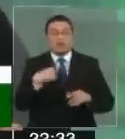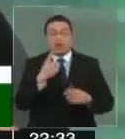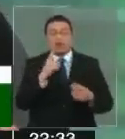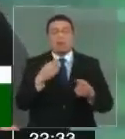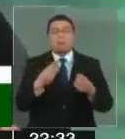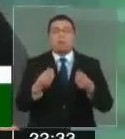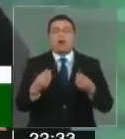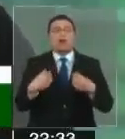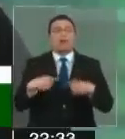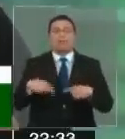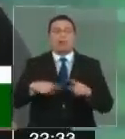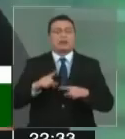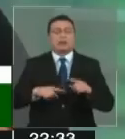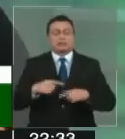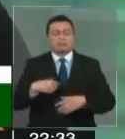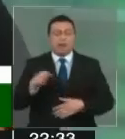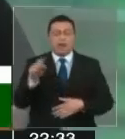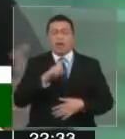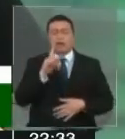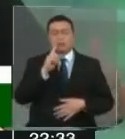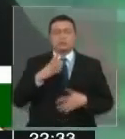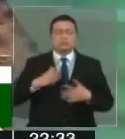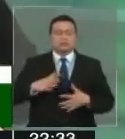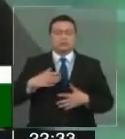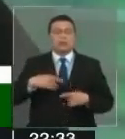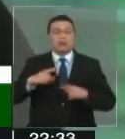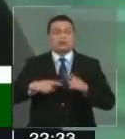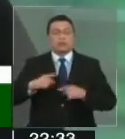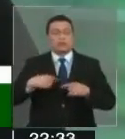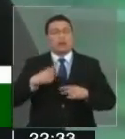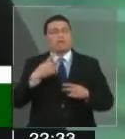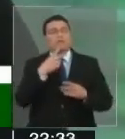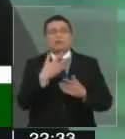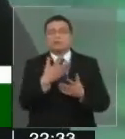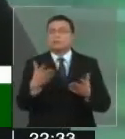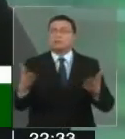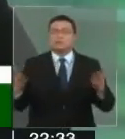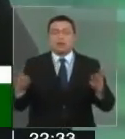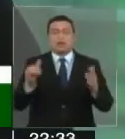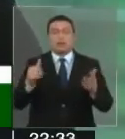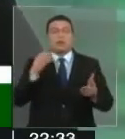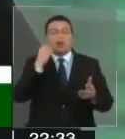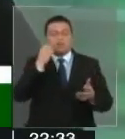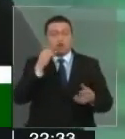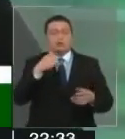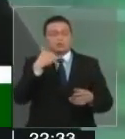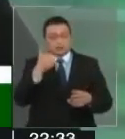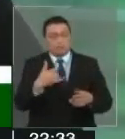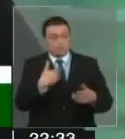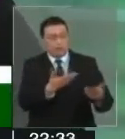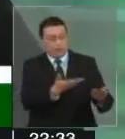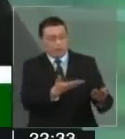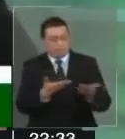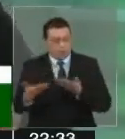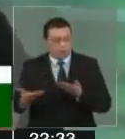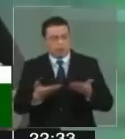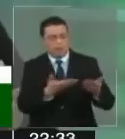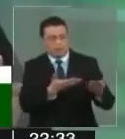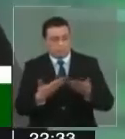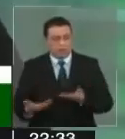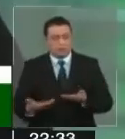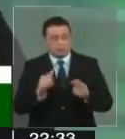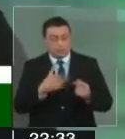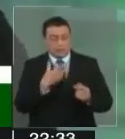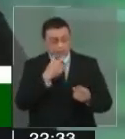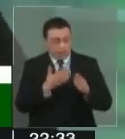sentido estar en la tierra así, y en la tierra que le toca vivir. Y el abuelo está todo el tiempo invitándolo a que, bueno, que si